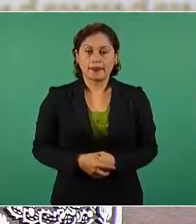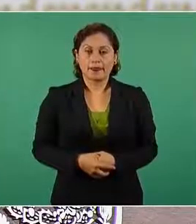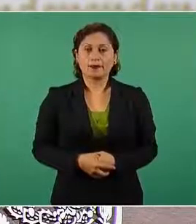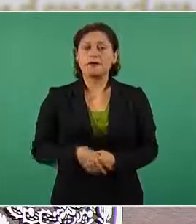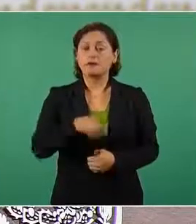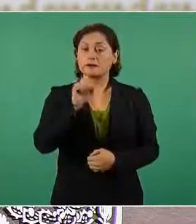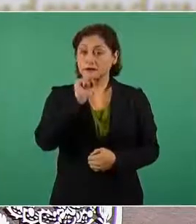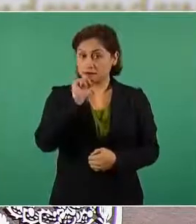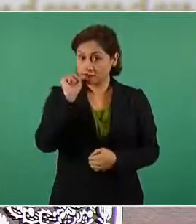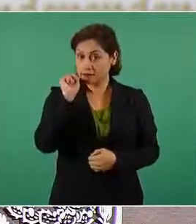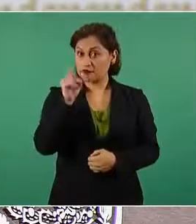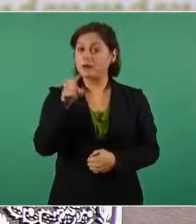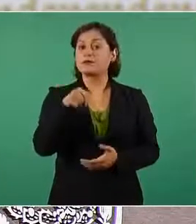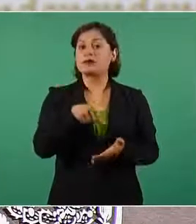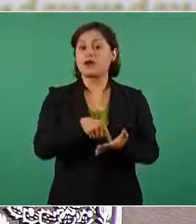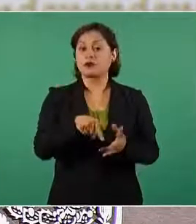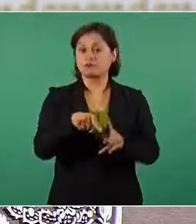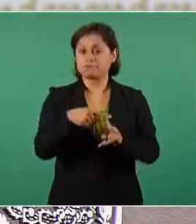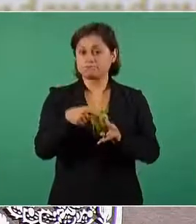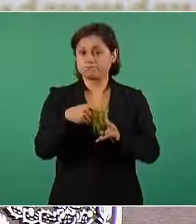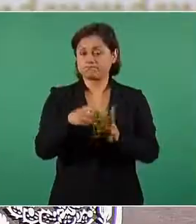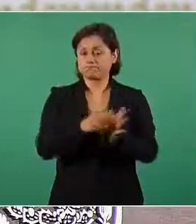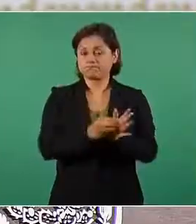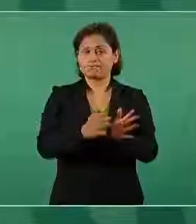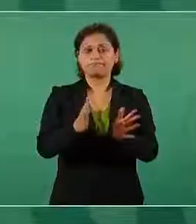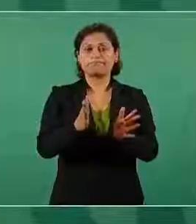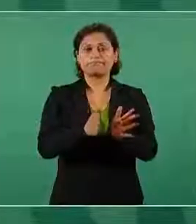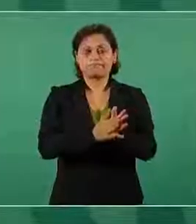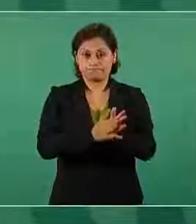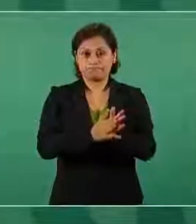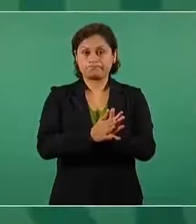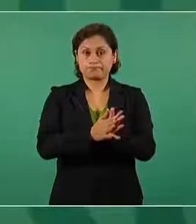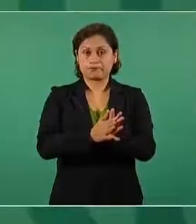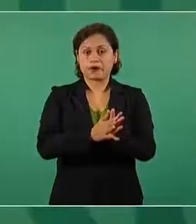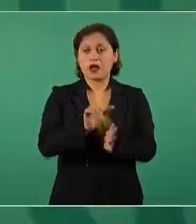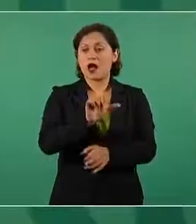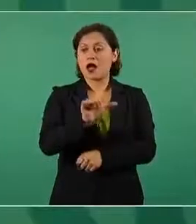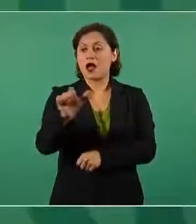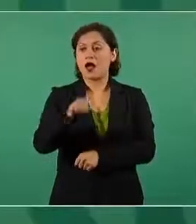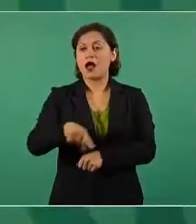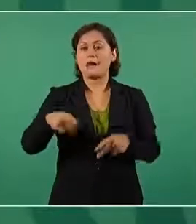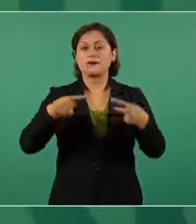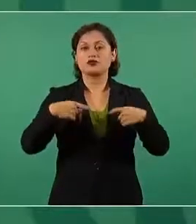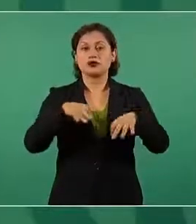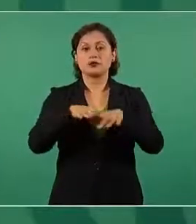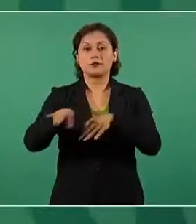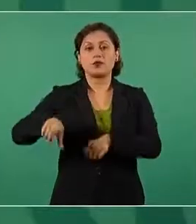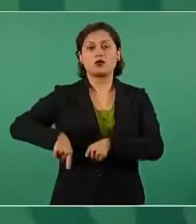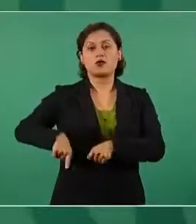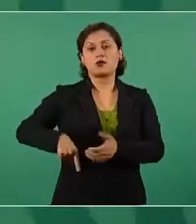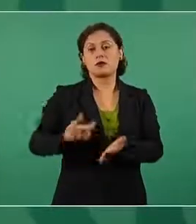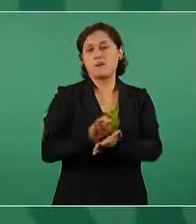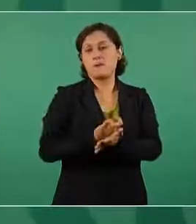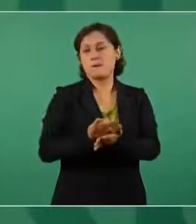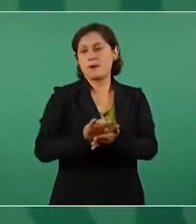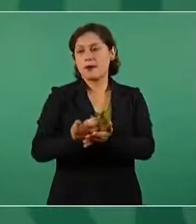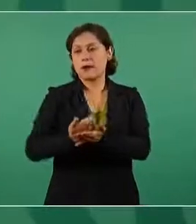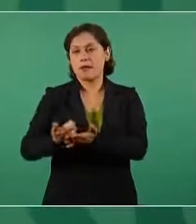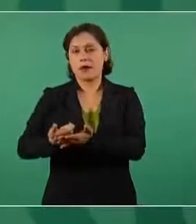el presupuesto para pagar a todos los servidores públicos sin despedir a